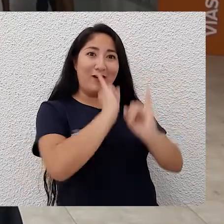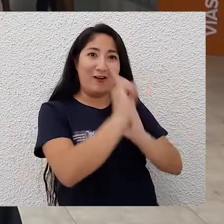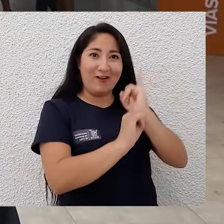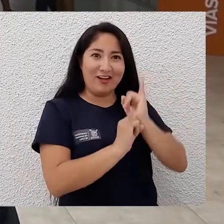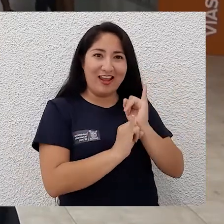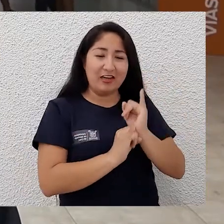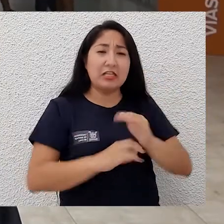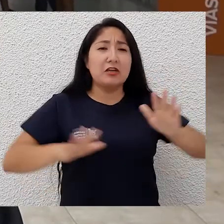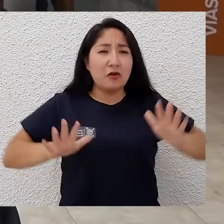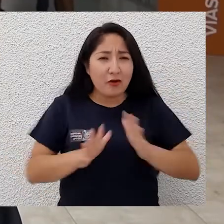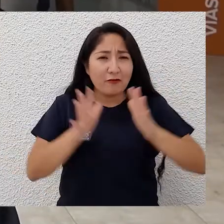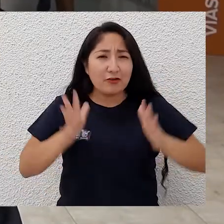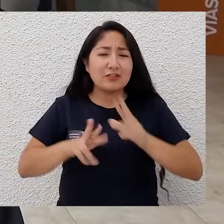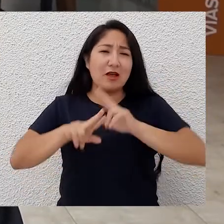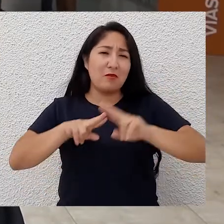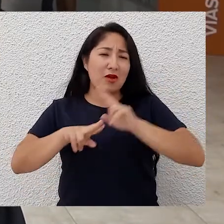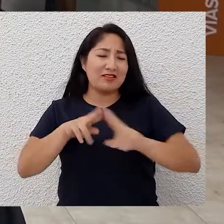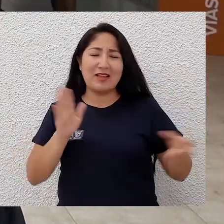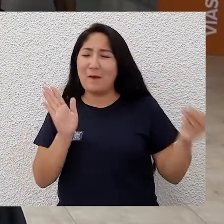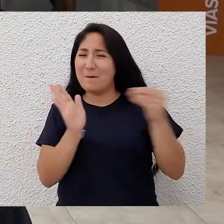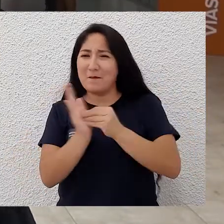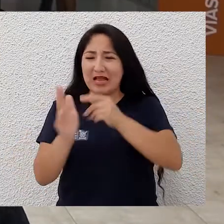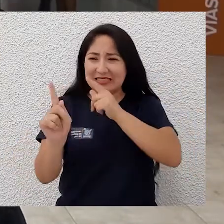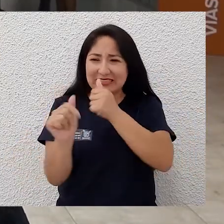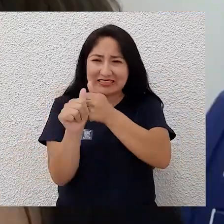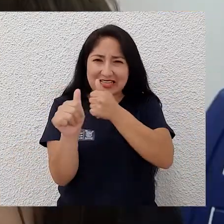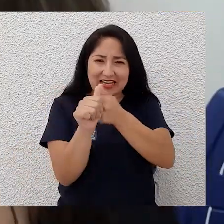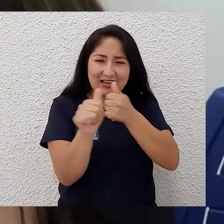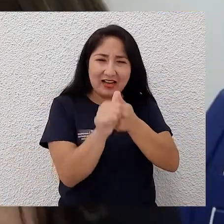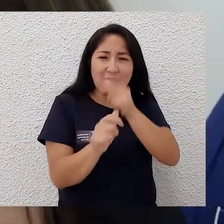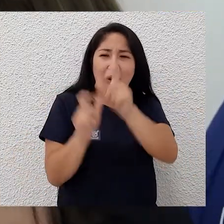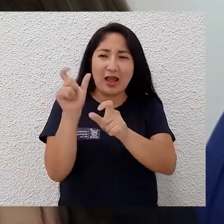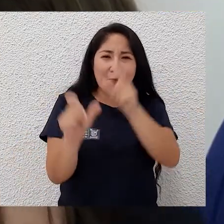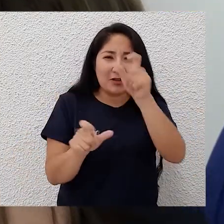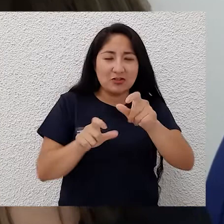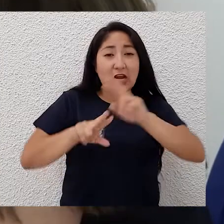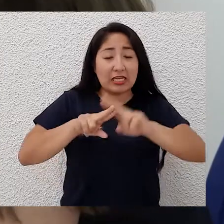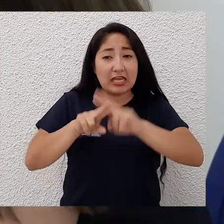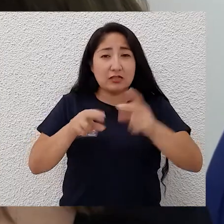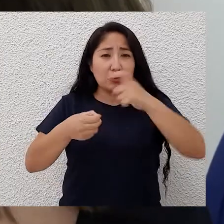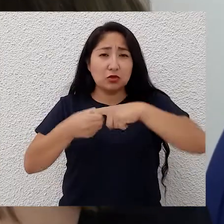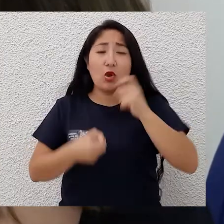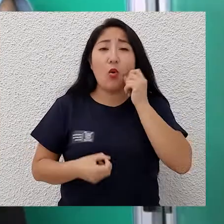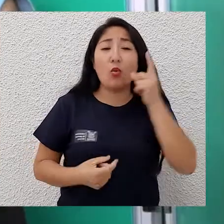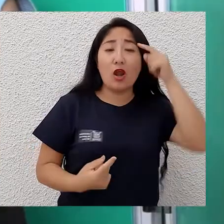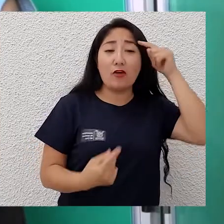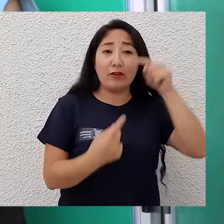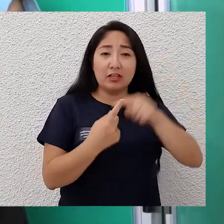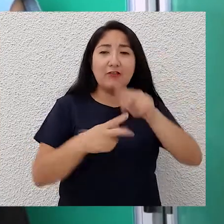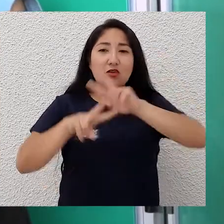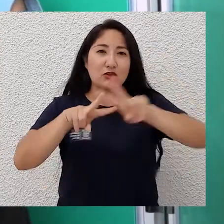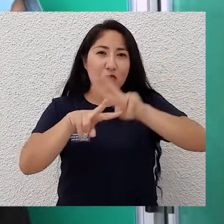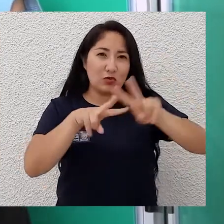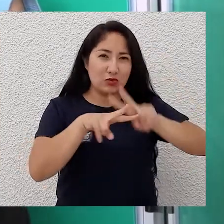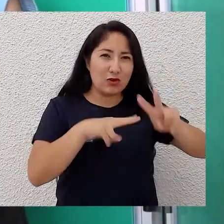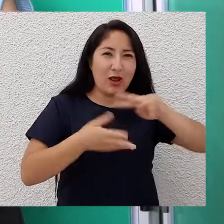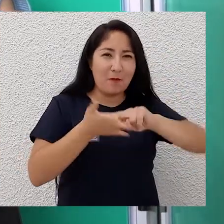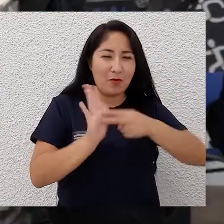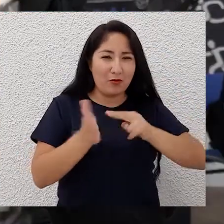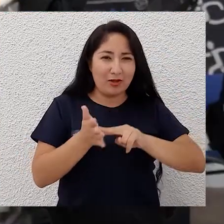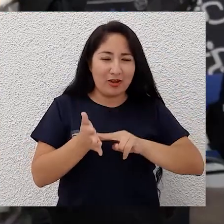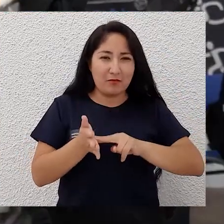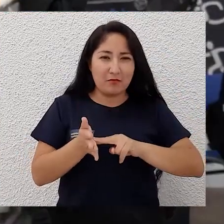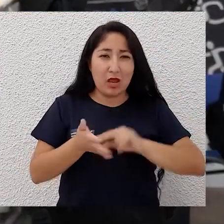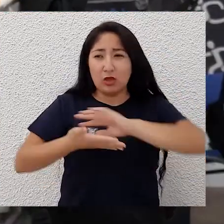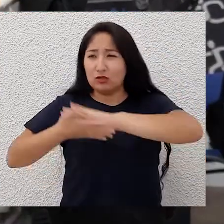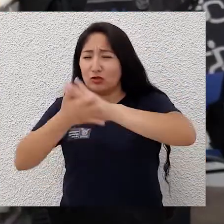también se trató de ser lo más cercano a las personas que hacen sus postulaciones. La idea es poder resolverles aquí a los estudiantes,